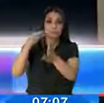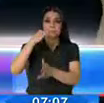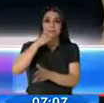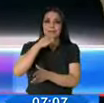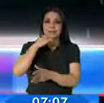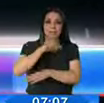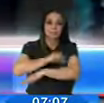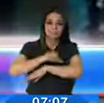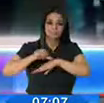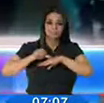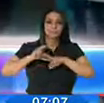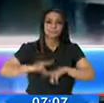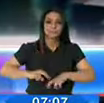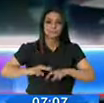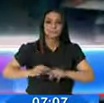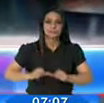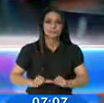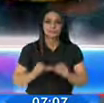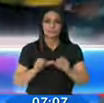para la autopsia de rigor.